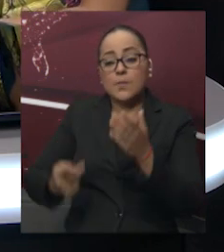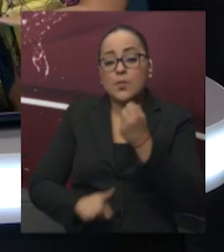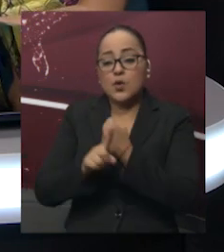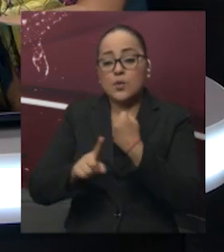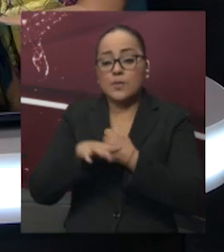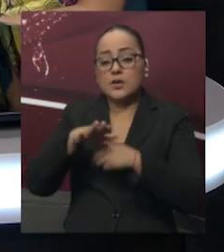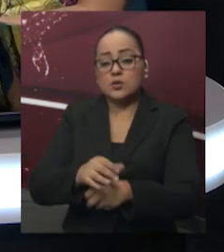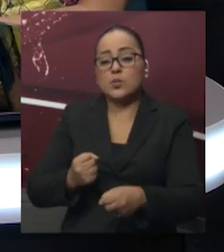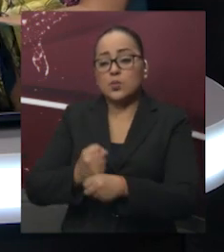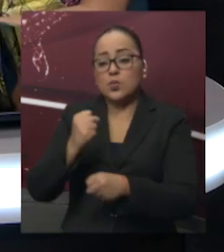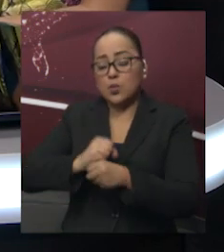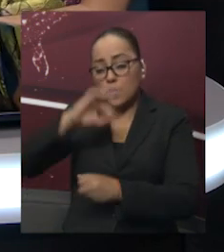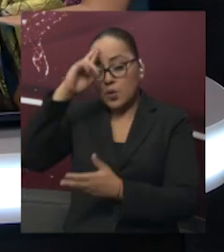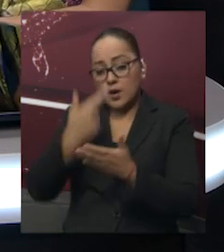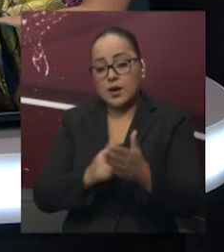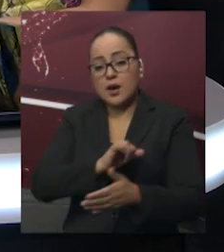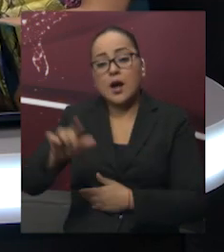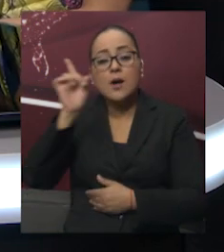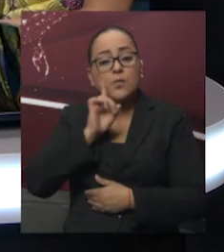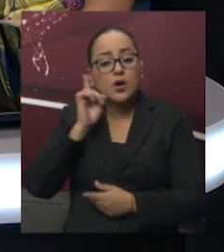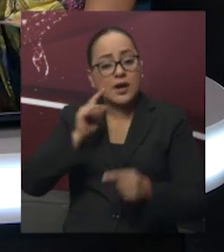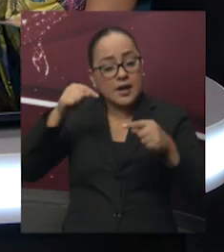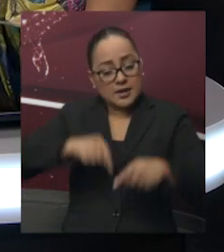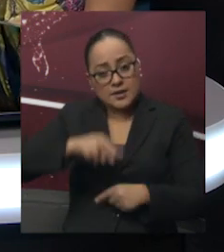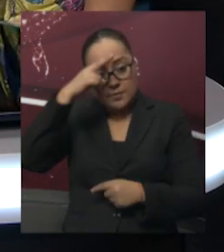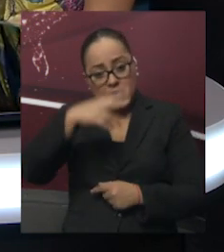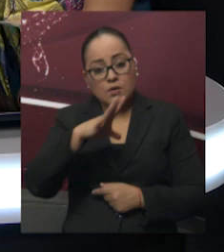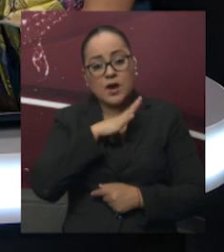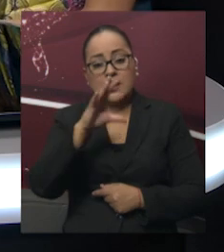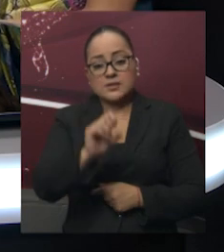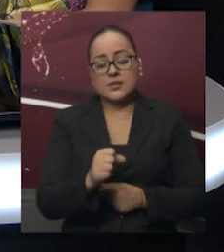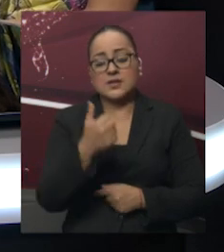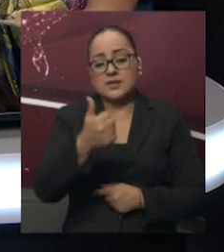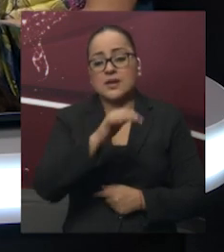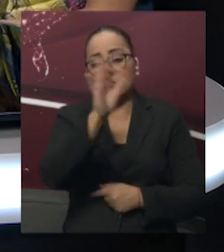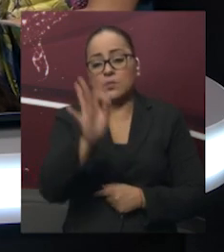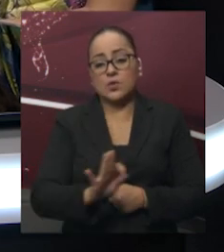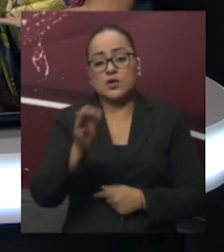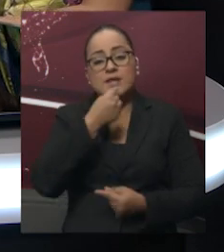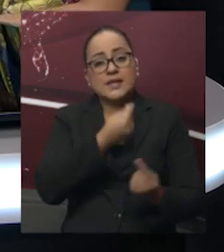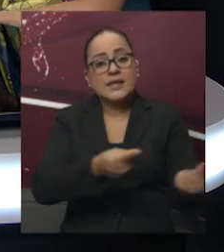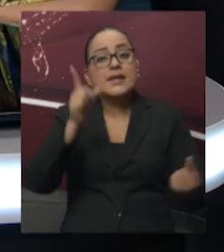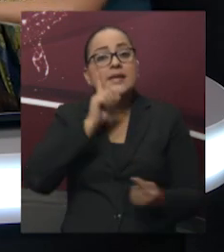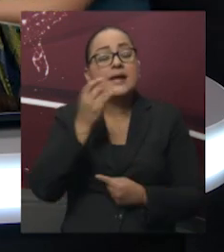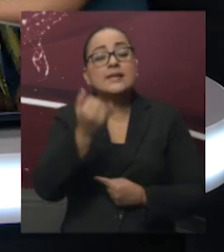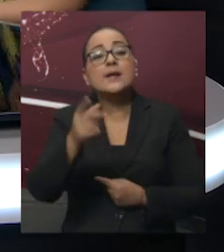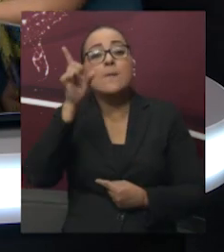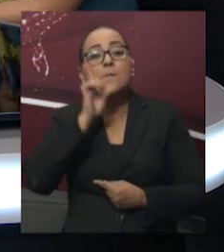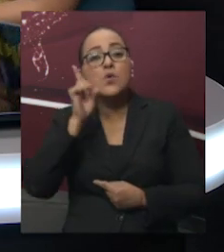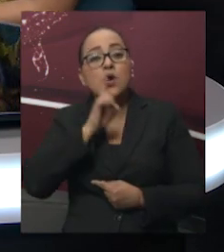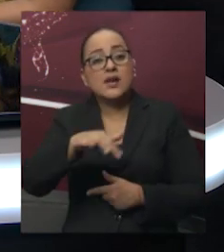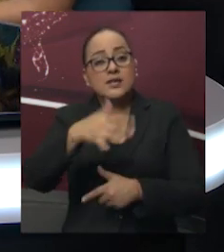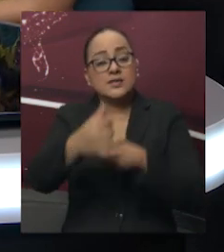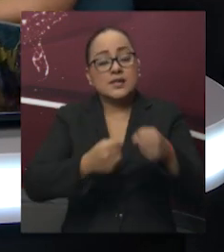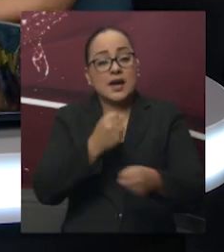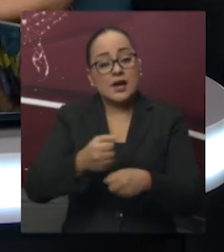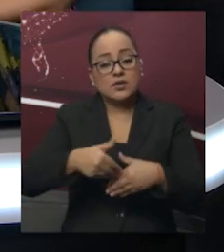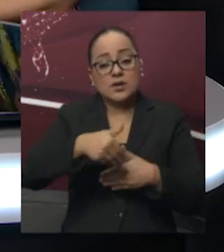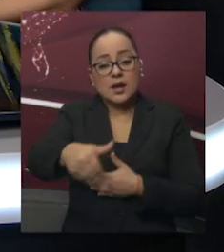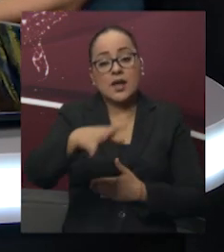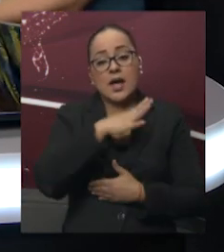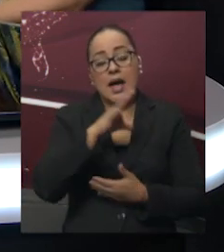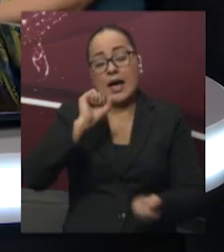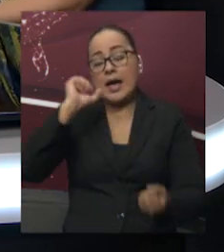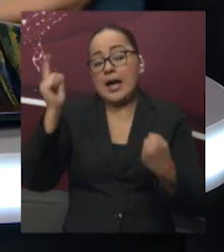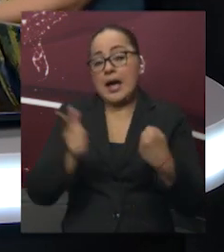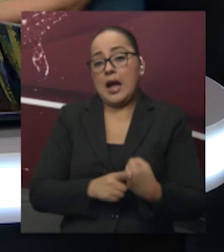nuestro país, según las cifras oficiales, más del 66% de niñas y mujeres mayores de 15 años ha